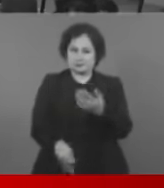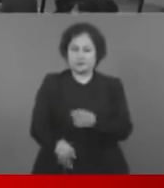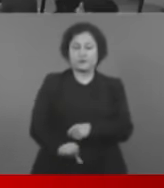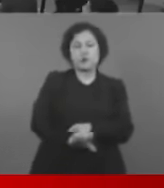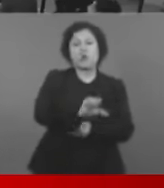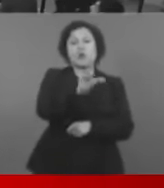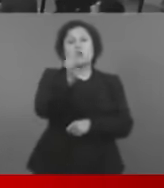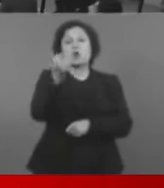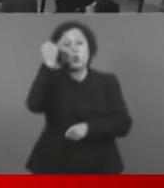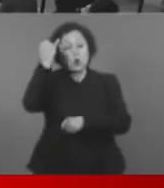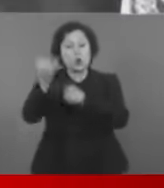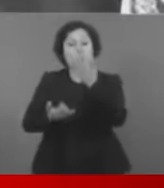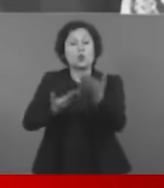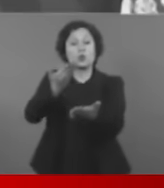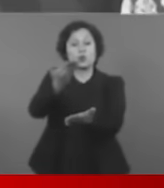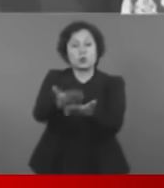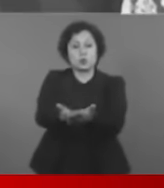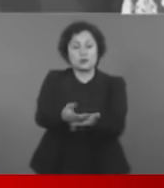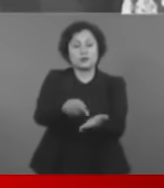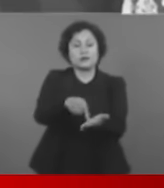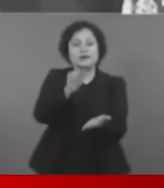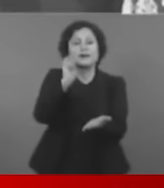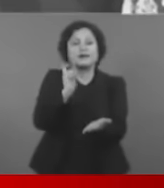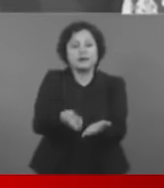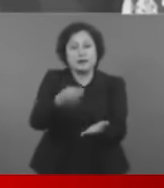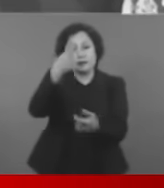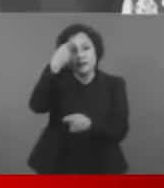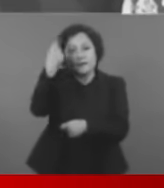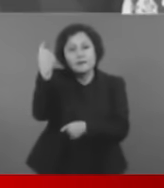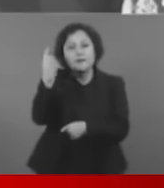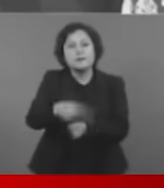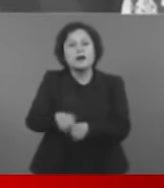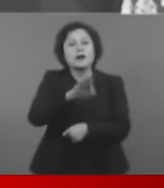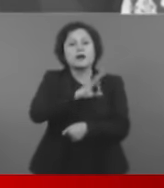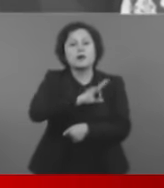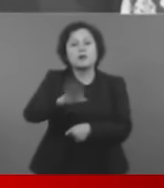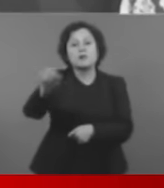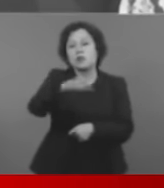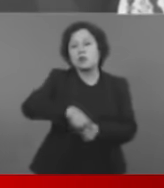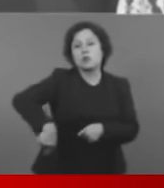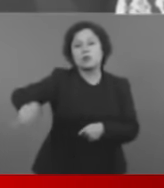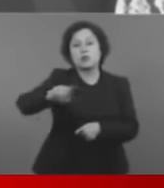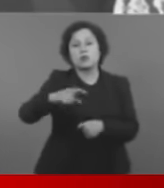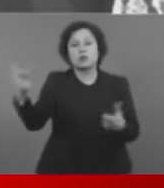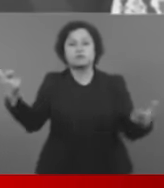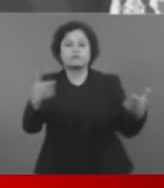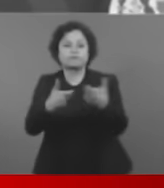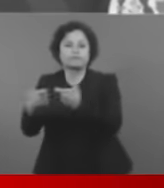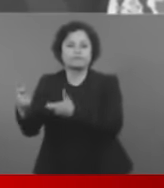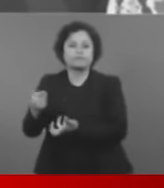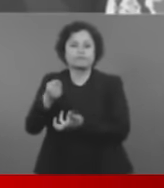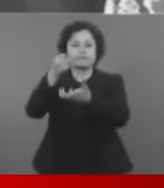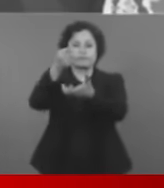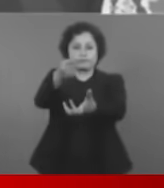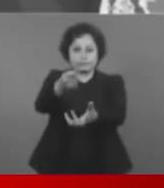para crear un fondo compensatorio de pensiones para el